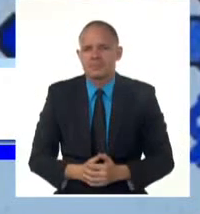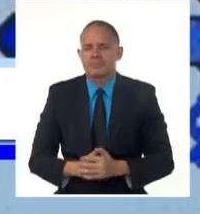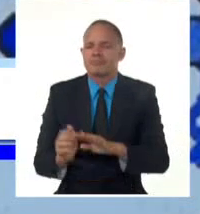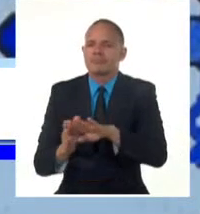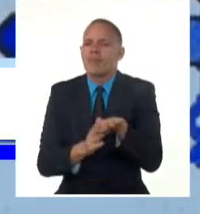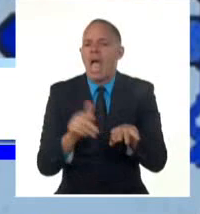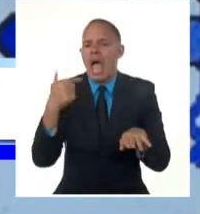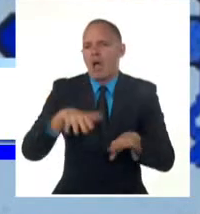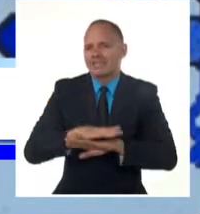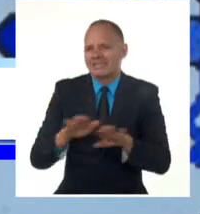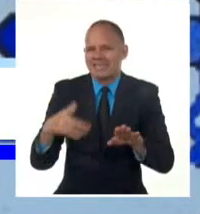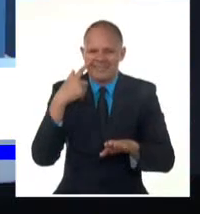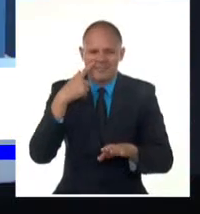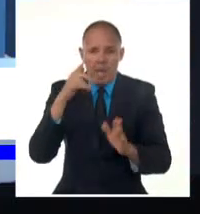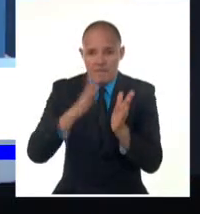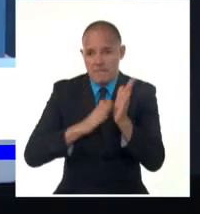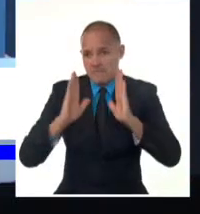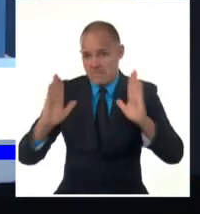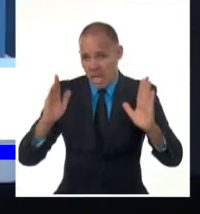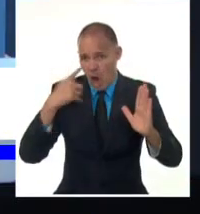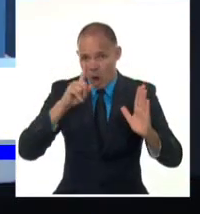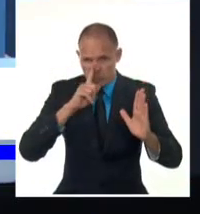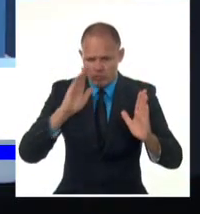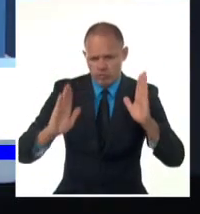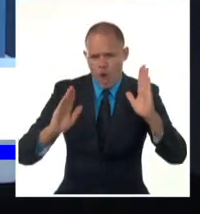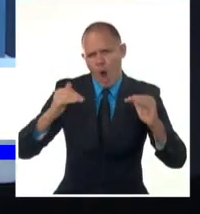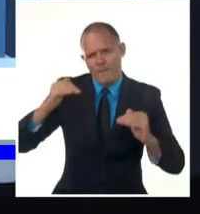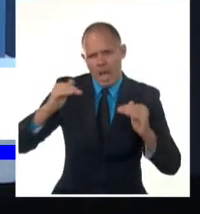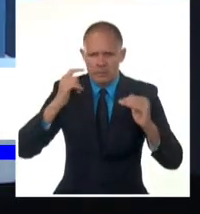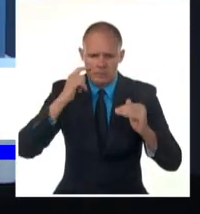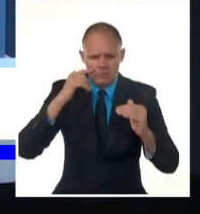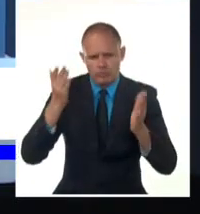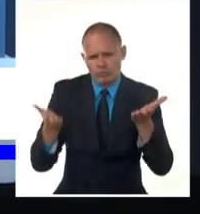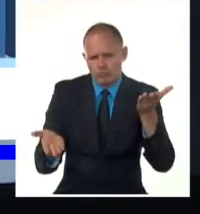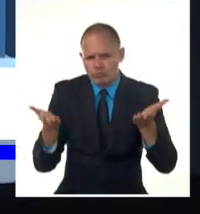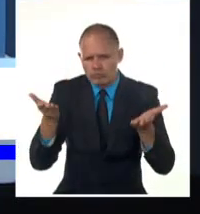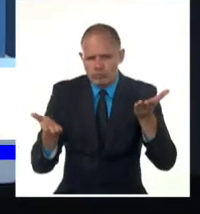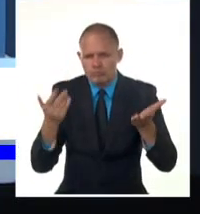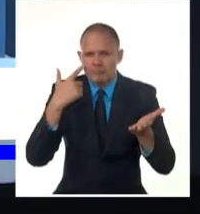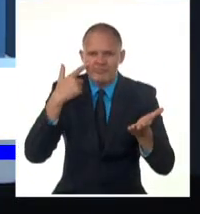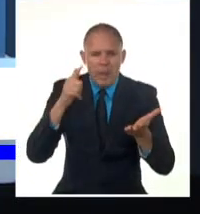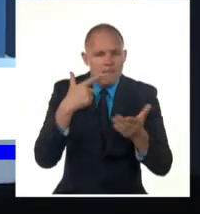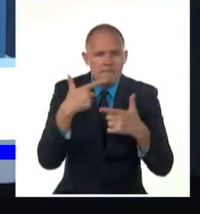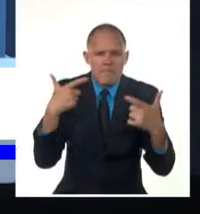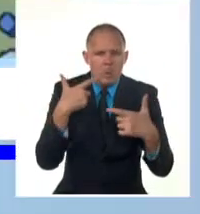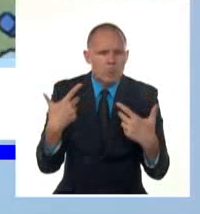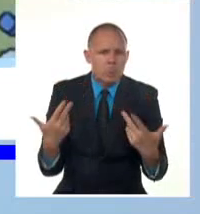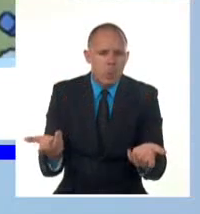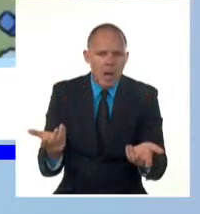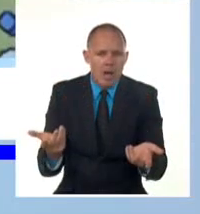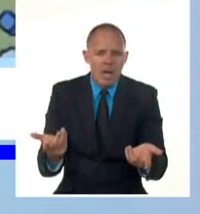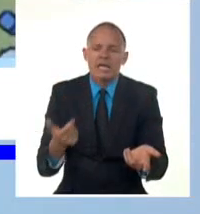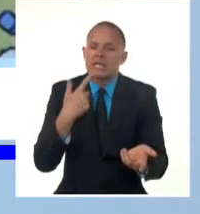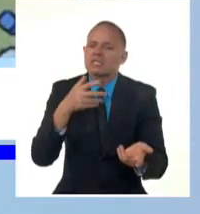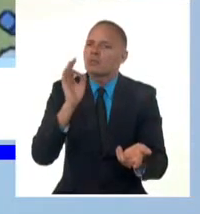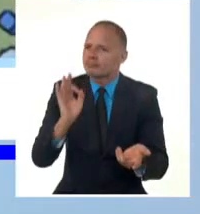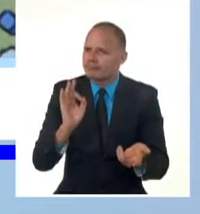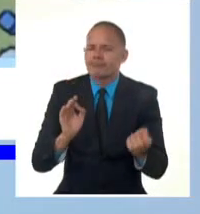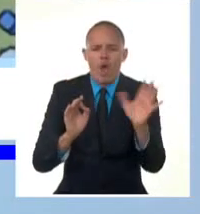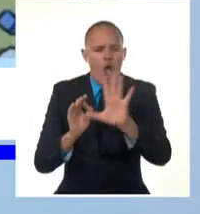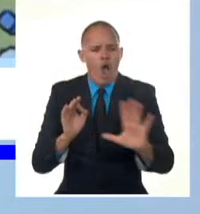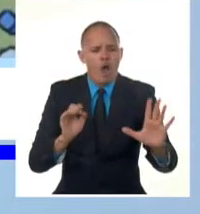lluvioso en el actual mes expone que los mayores niveles de precipitaciones ocurrieron en territorios